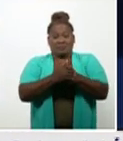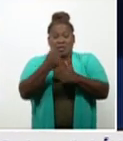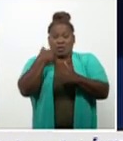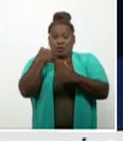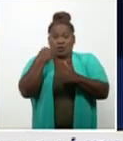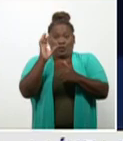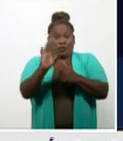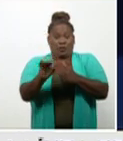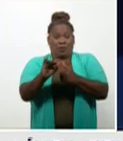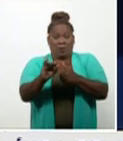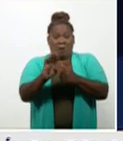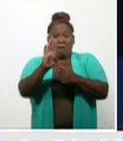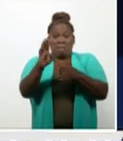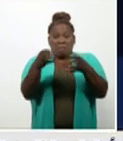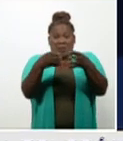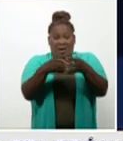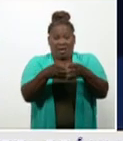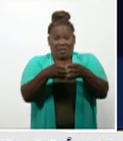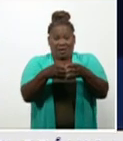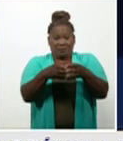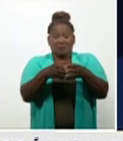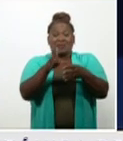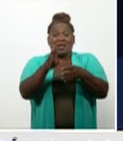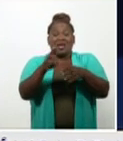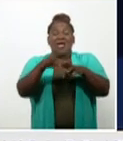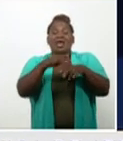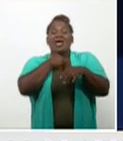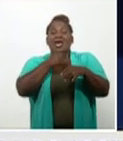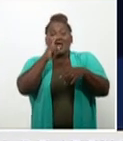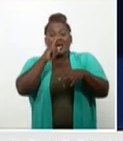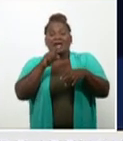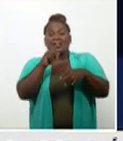de la Brigada Henry Reed, que han dado,